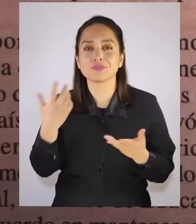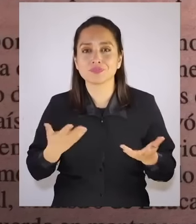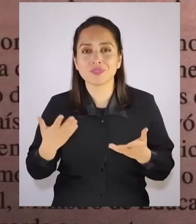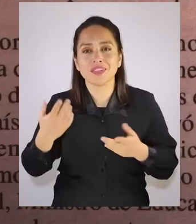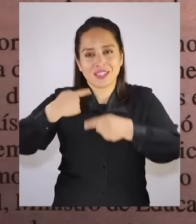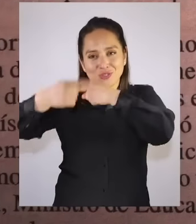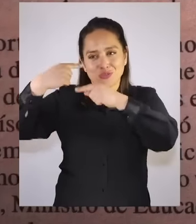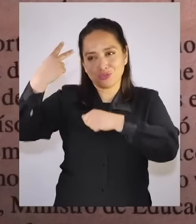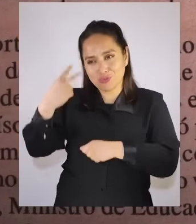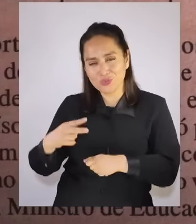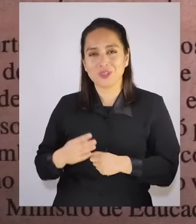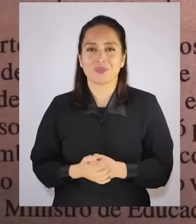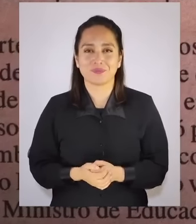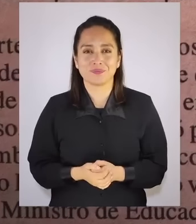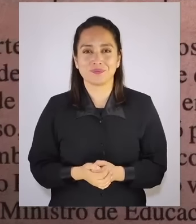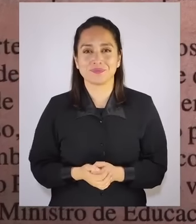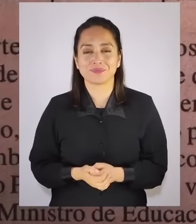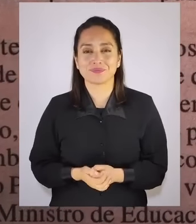propia historia.